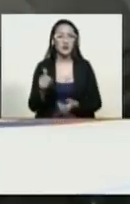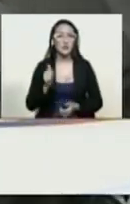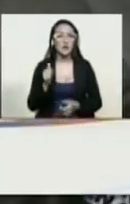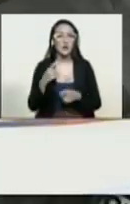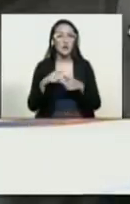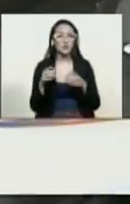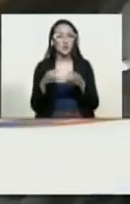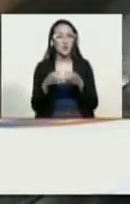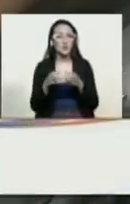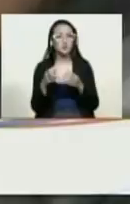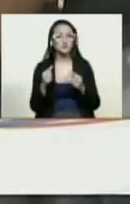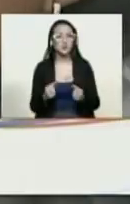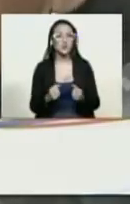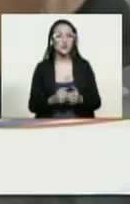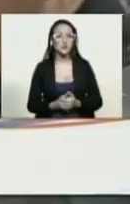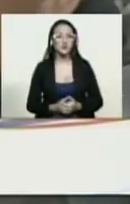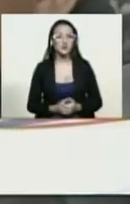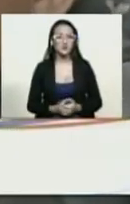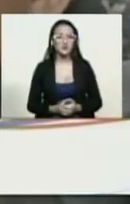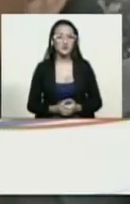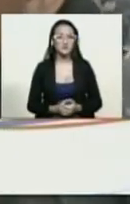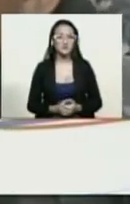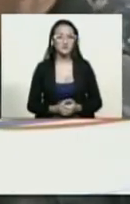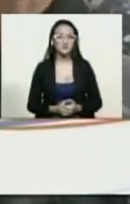otro cuerpo de seguridad.